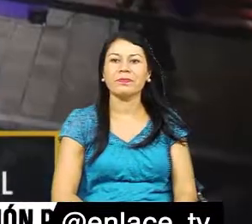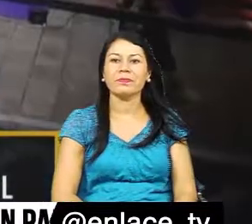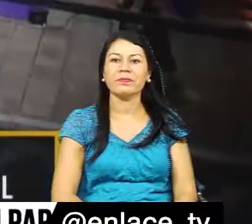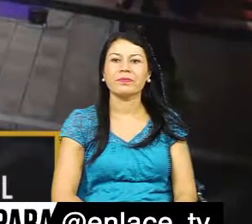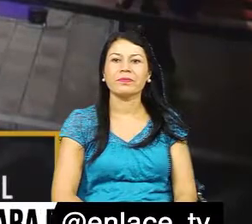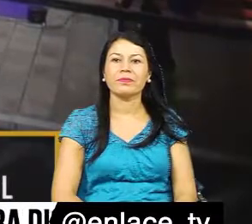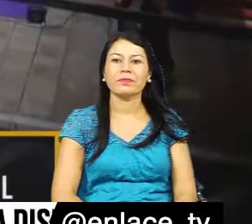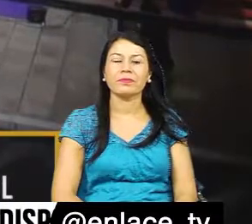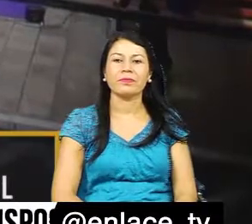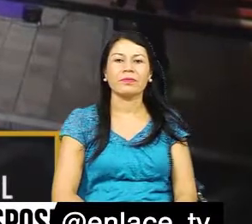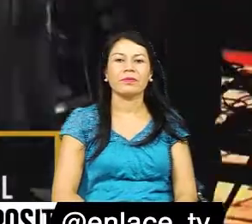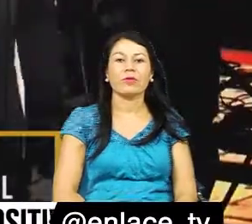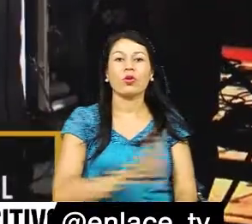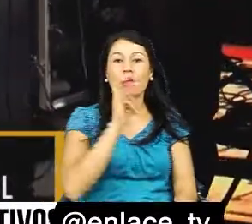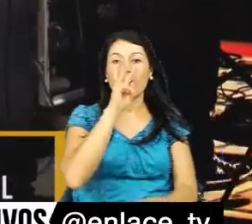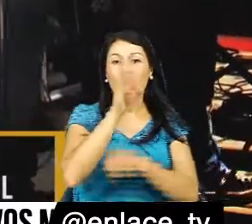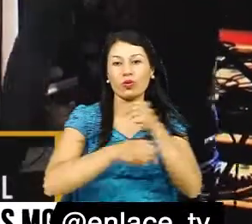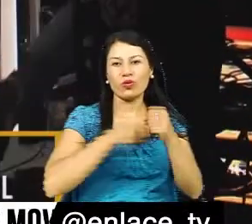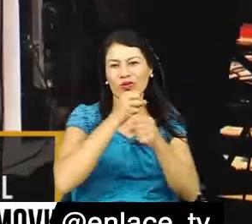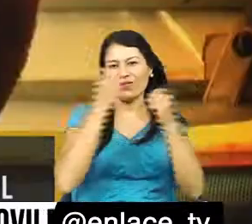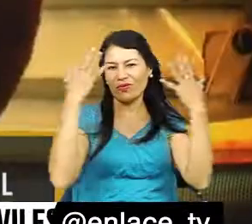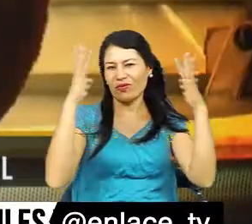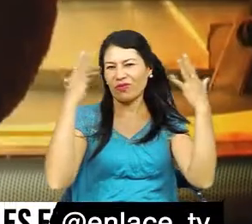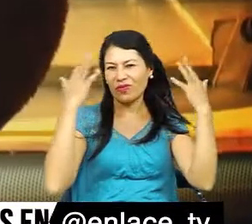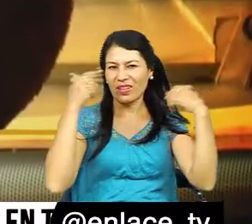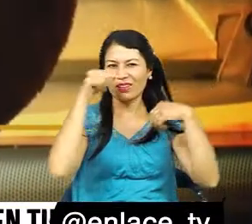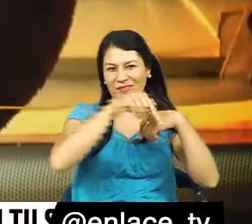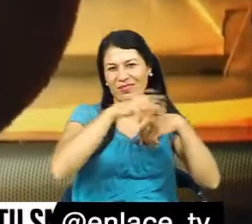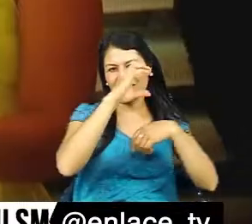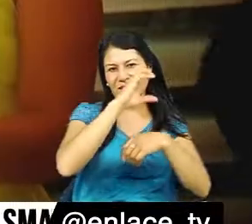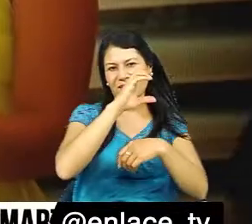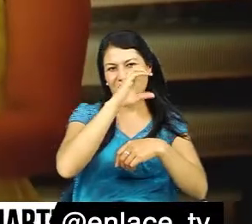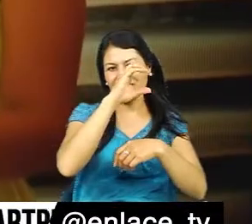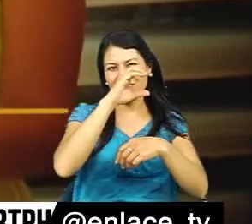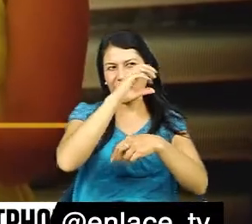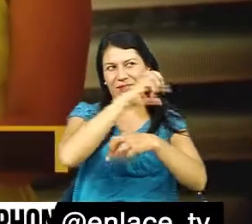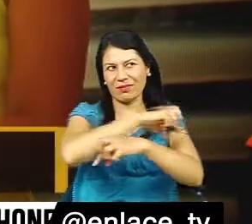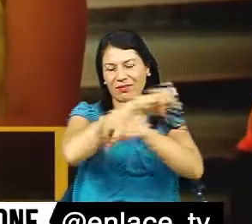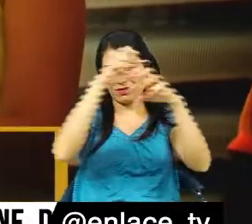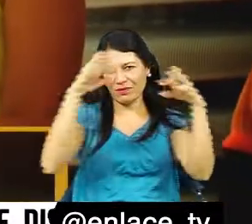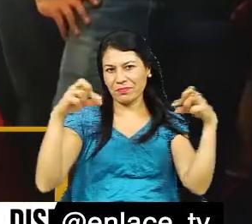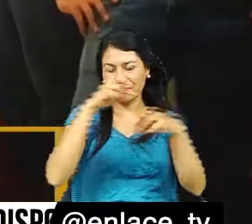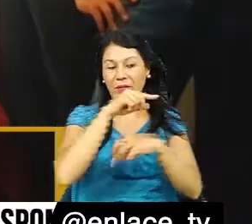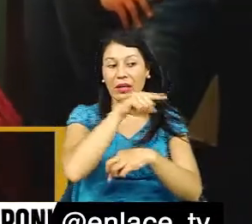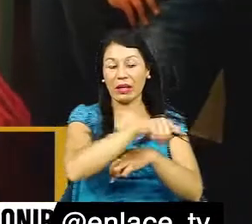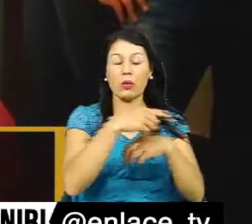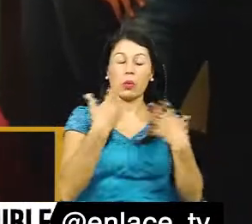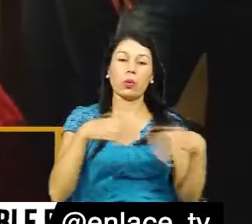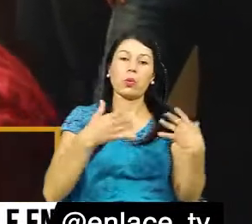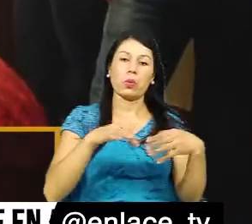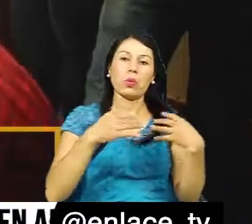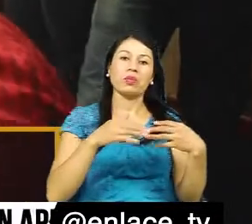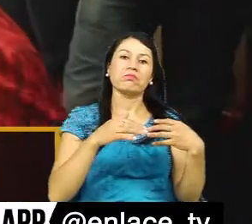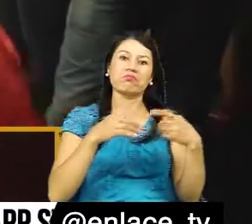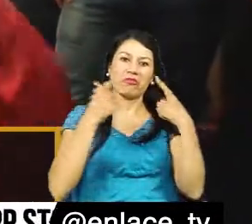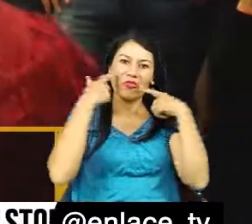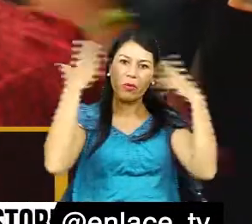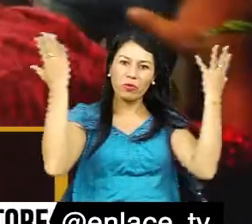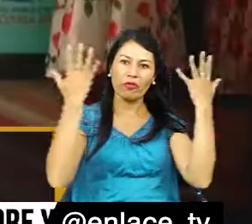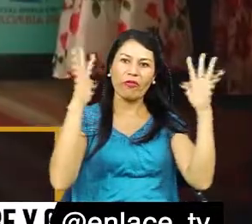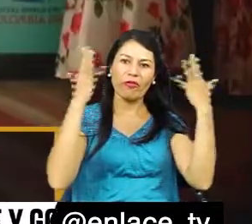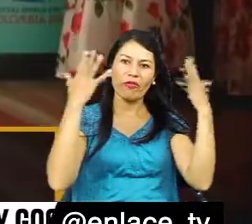En el octavo aniversario del Centro Popular Comercial, como se dice popularmente, se tiró la casa por la ventana. El mejor magazine de las mañanas transmitió en